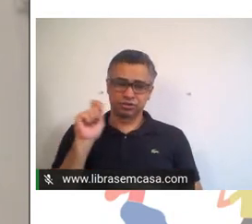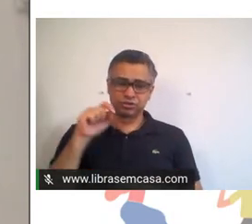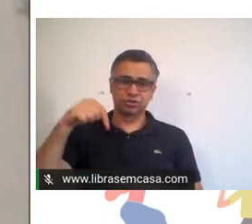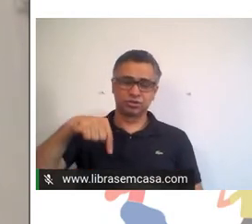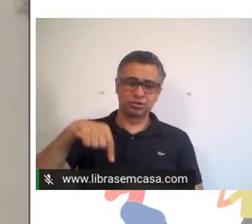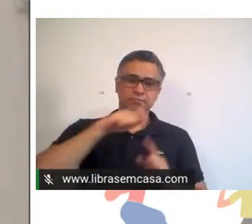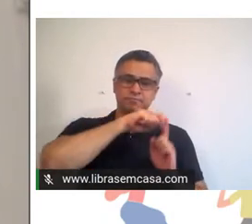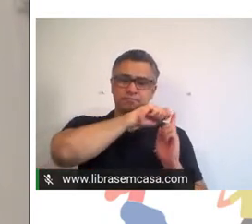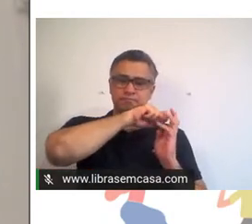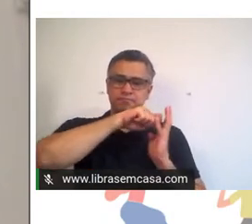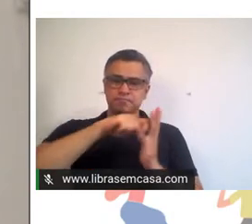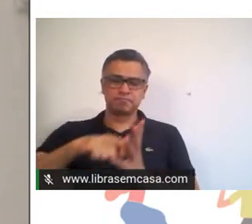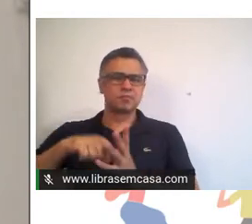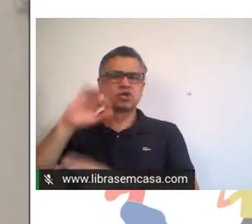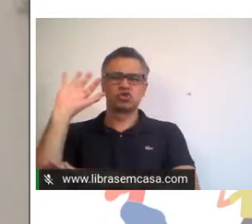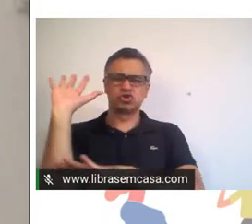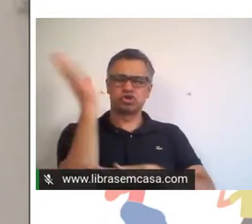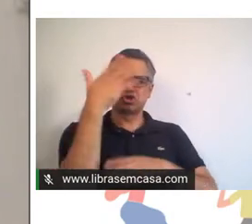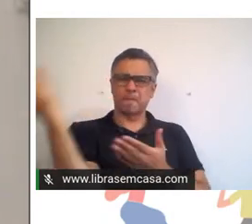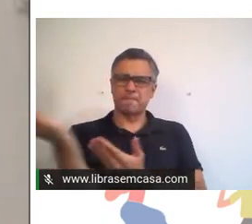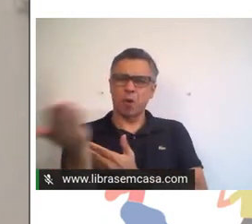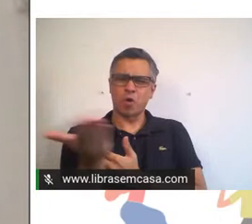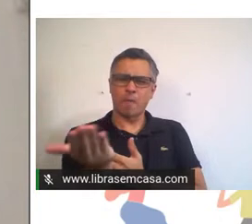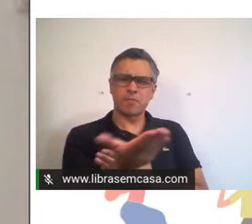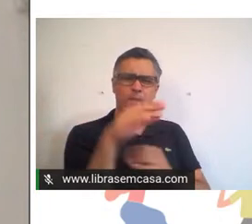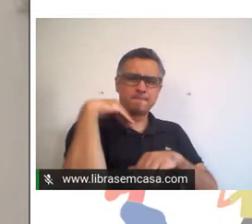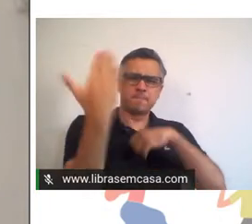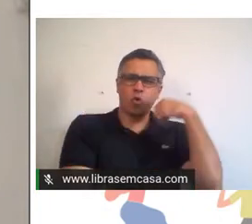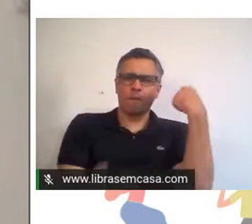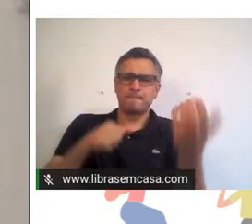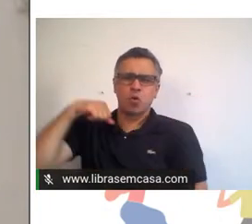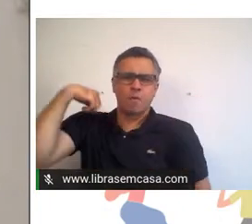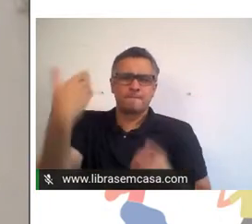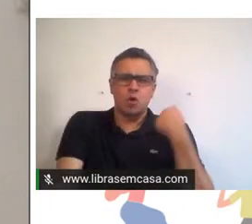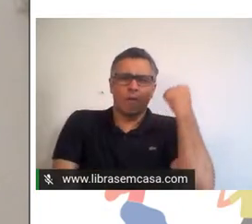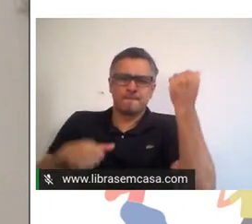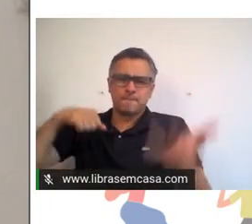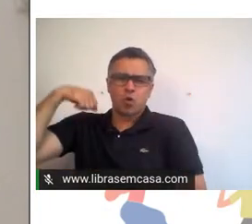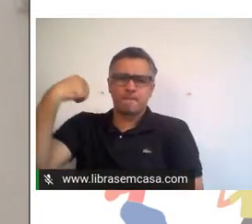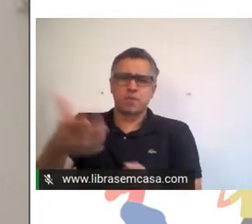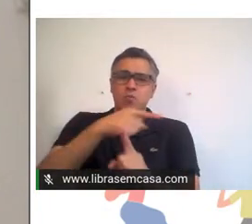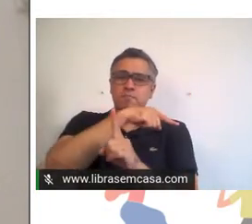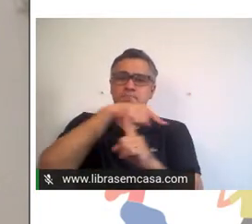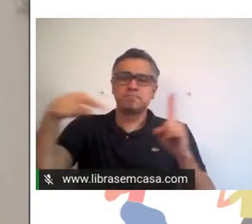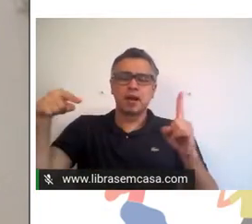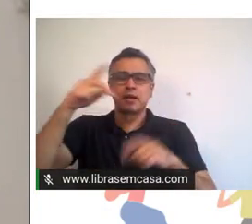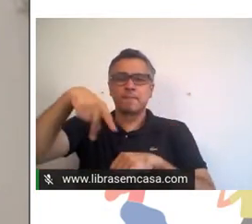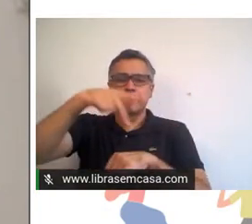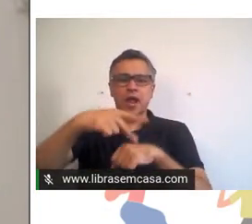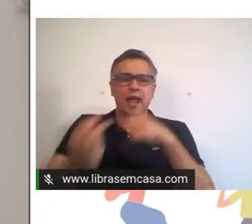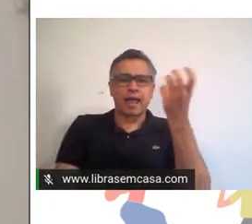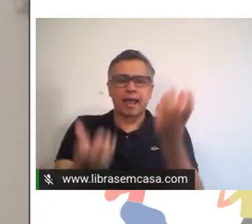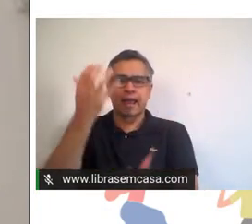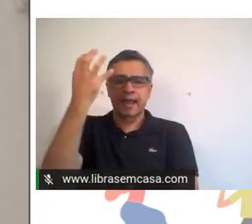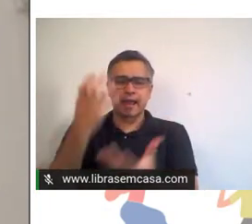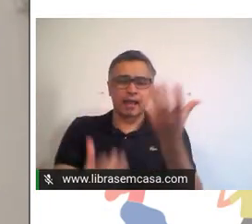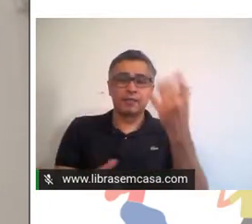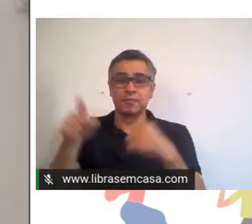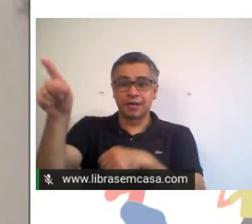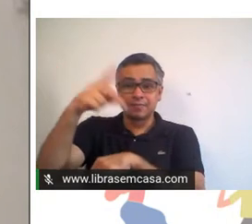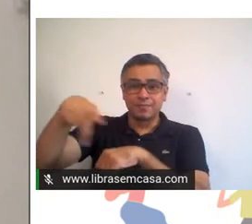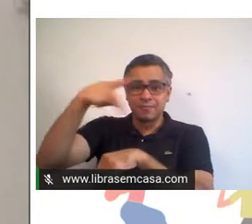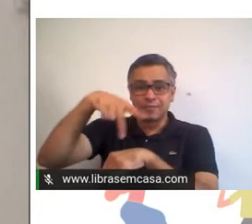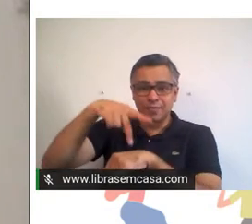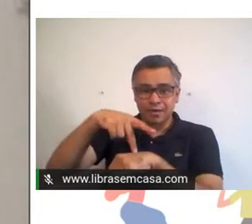récord de deforestación, tuvimos la mitad del país incendiado durante meses, en el mismo tiempo que Brasil